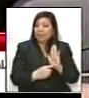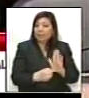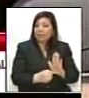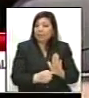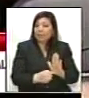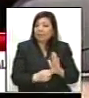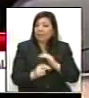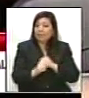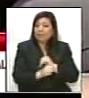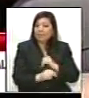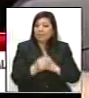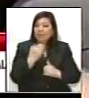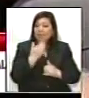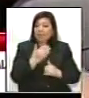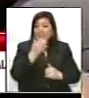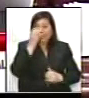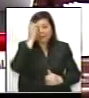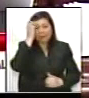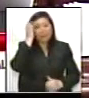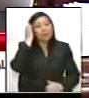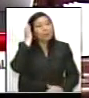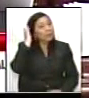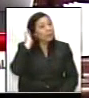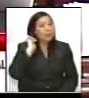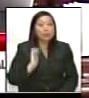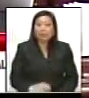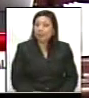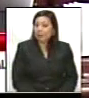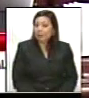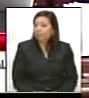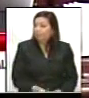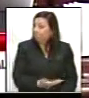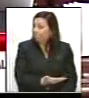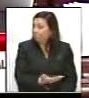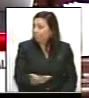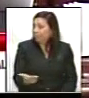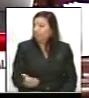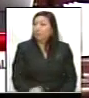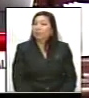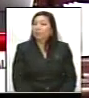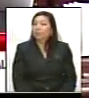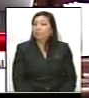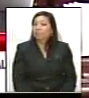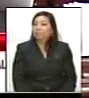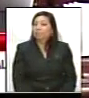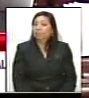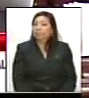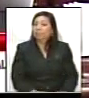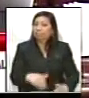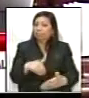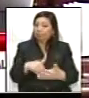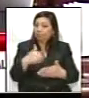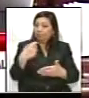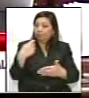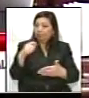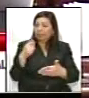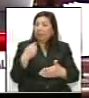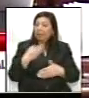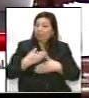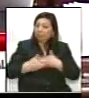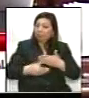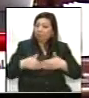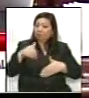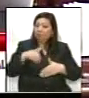nacional oración señores congresistas sírvase marcar su asistencia para